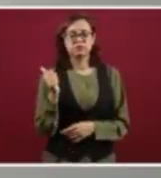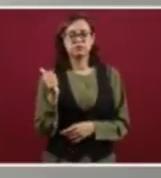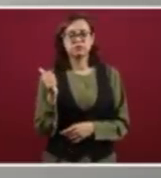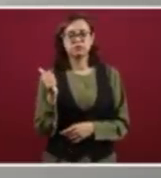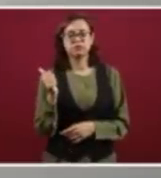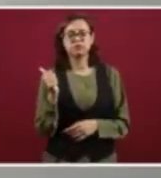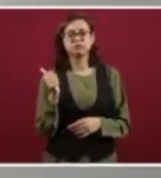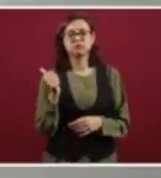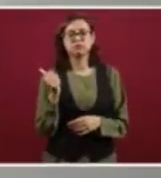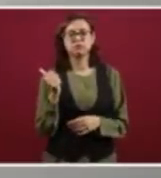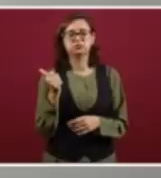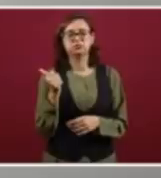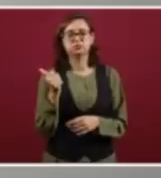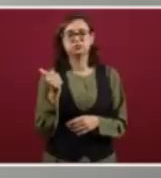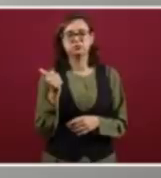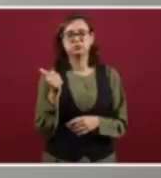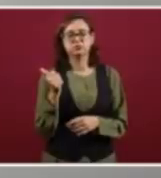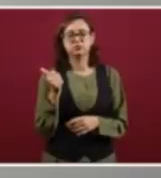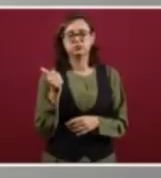atender